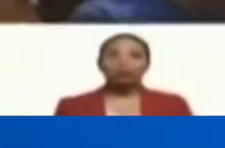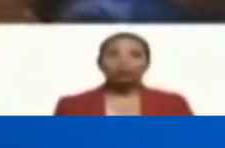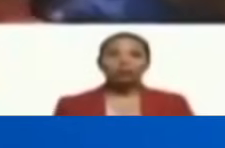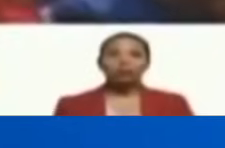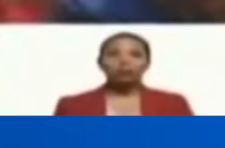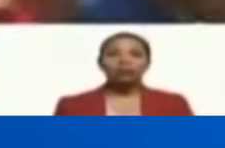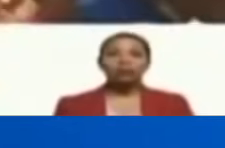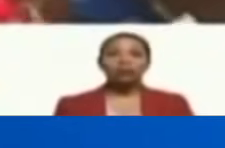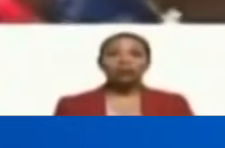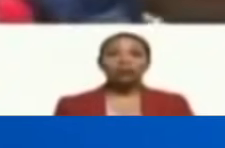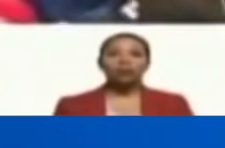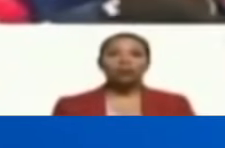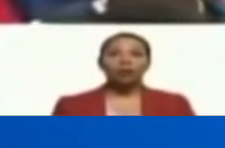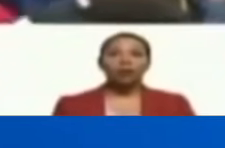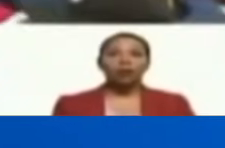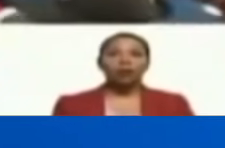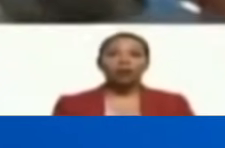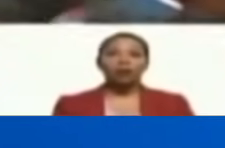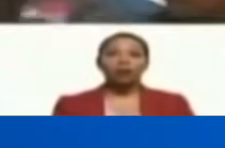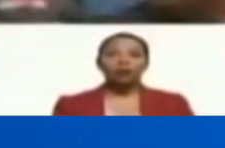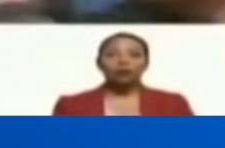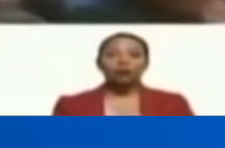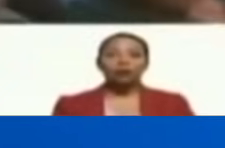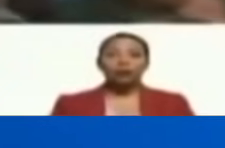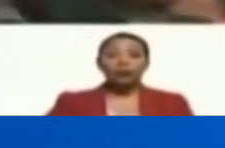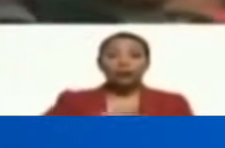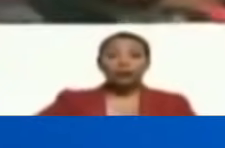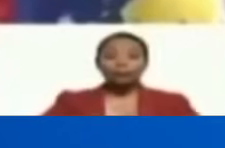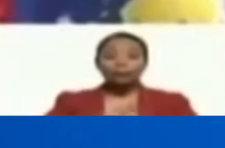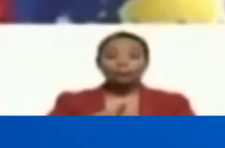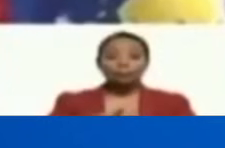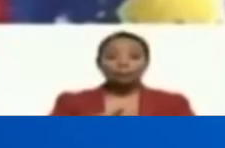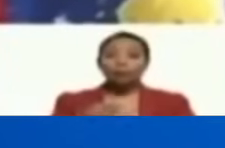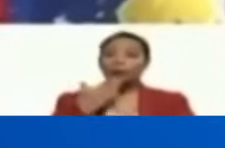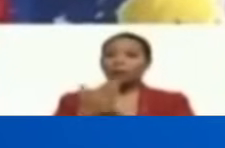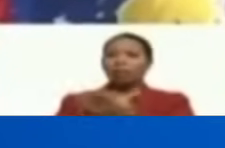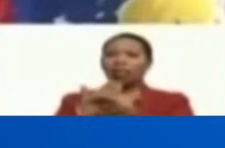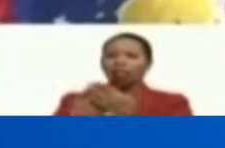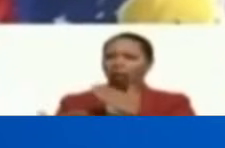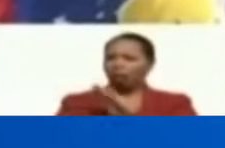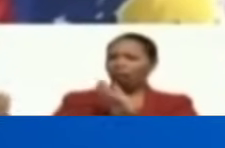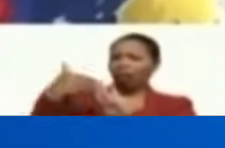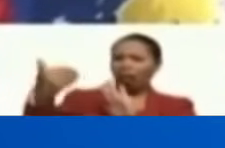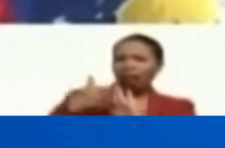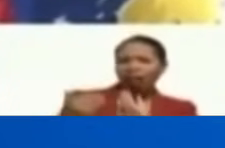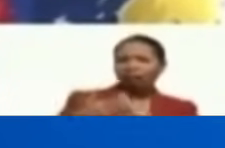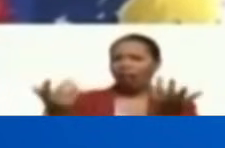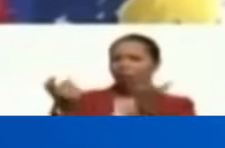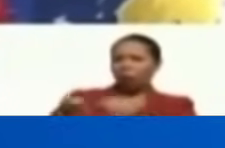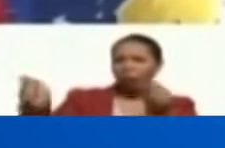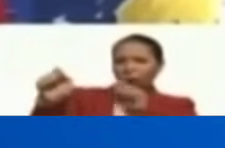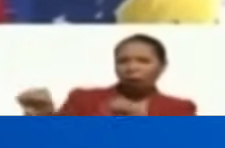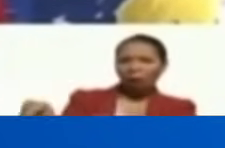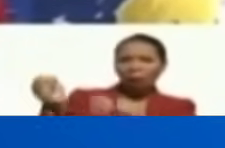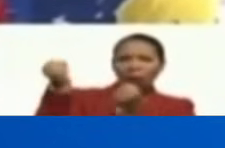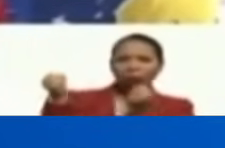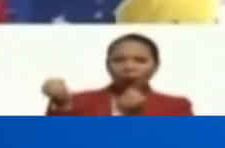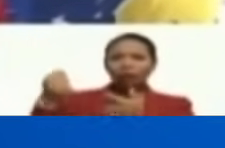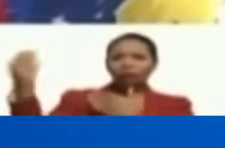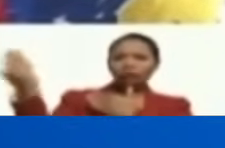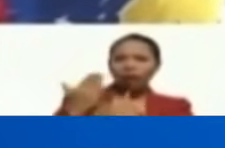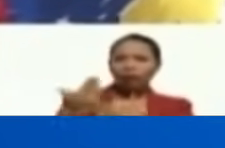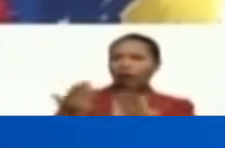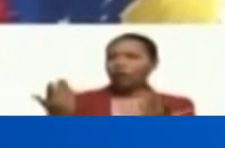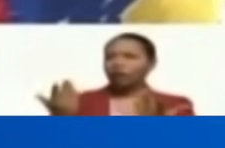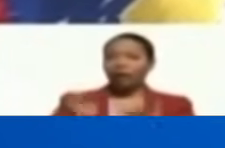golpes de Estado, que han participado y han pedido bloqueos, sanciones, y ahora vienen con su cara mal lavada